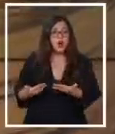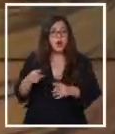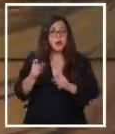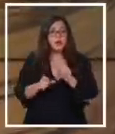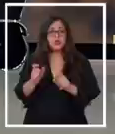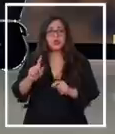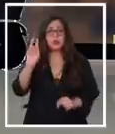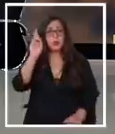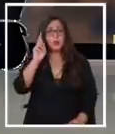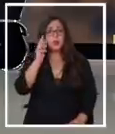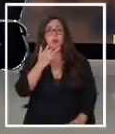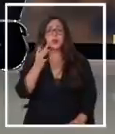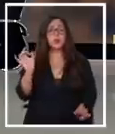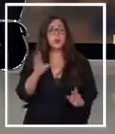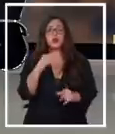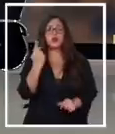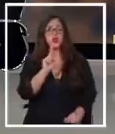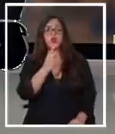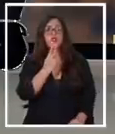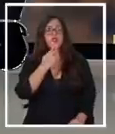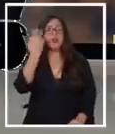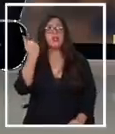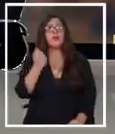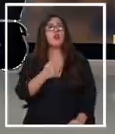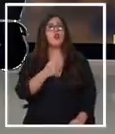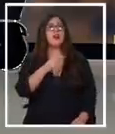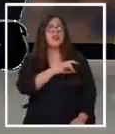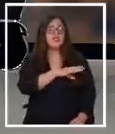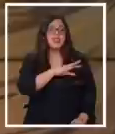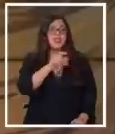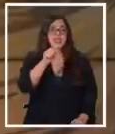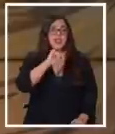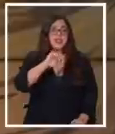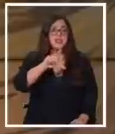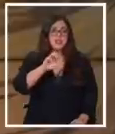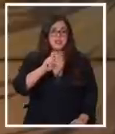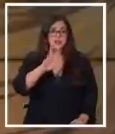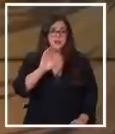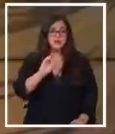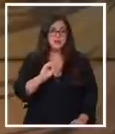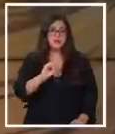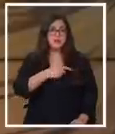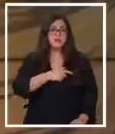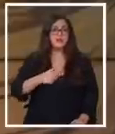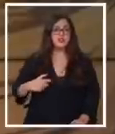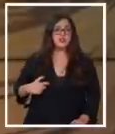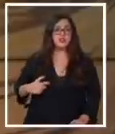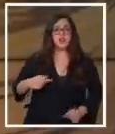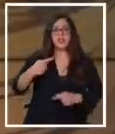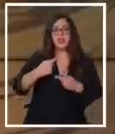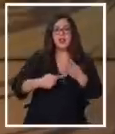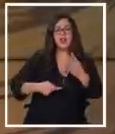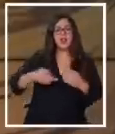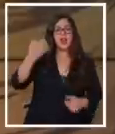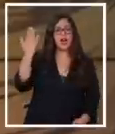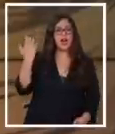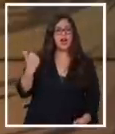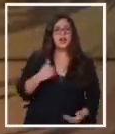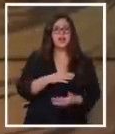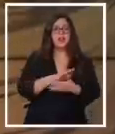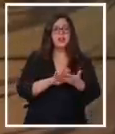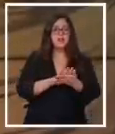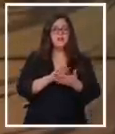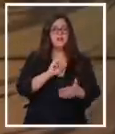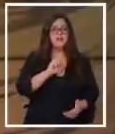no nos tocó vivir lo que chile durante todo el siglo 20 con un gobierno de diferentes signos desde